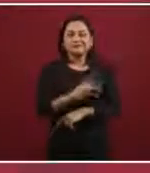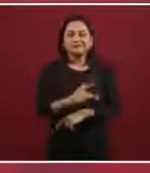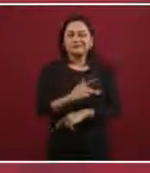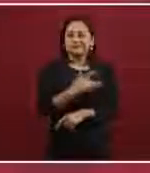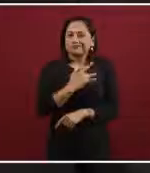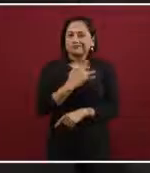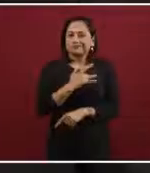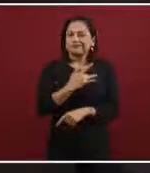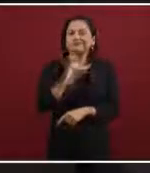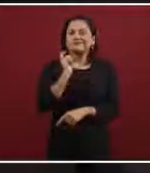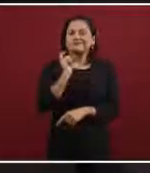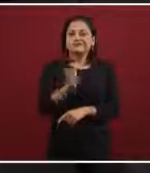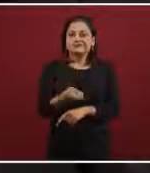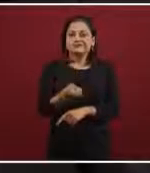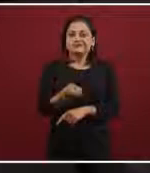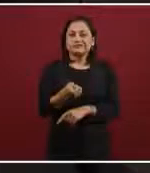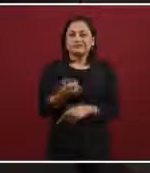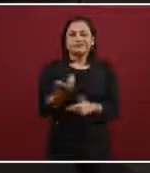ingobernabilidad